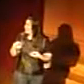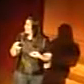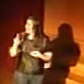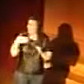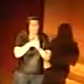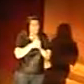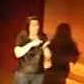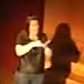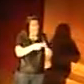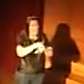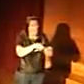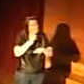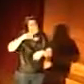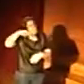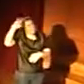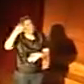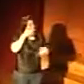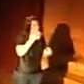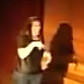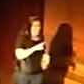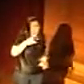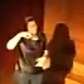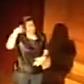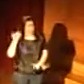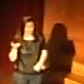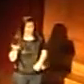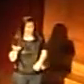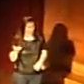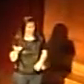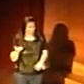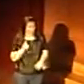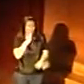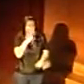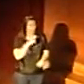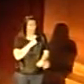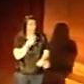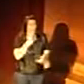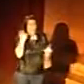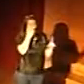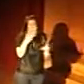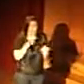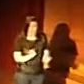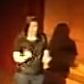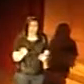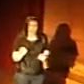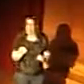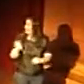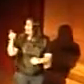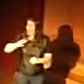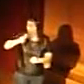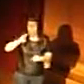inventadas que exacerban esa labor eh pintoresca o ese gusto pintoresco por parte de los artistas esta otra que es